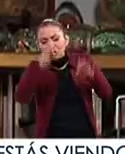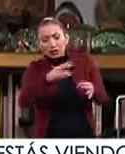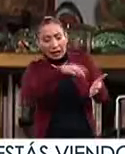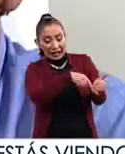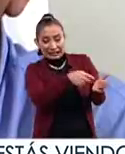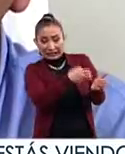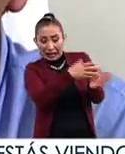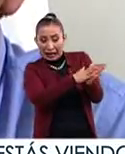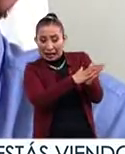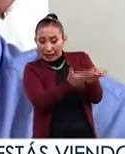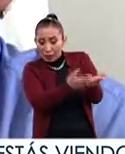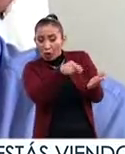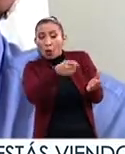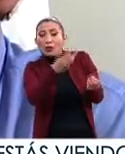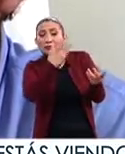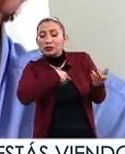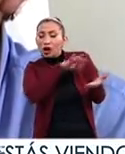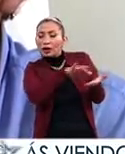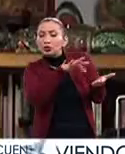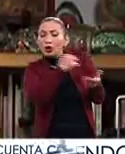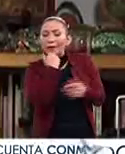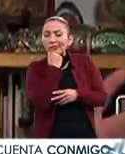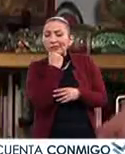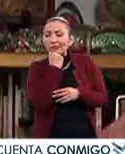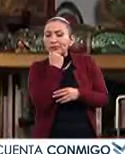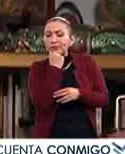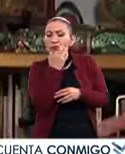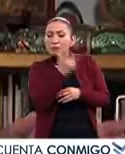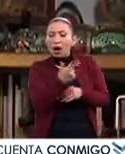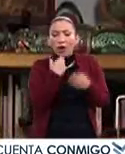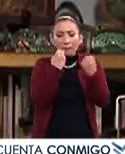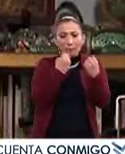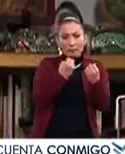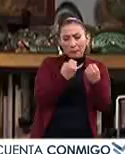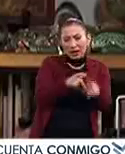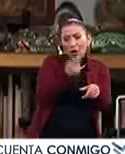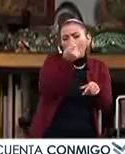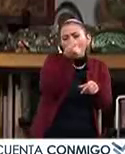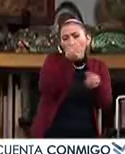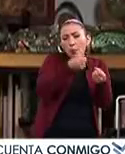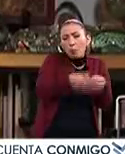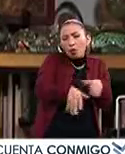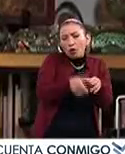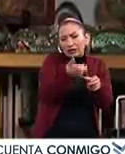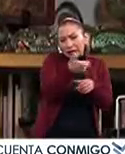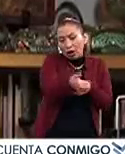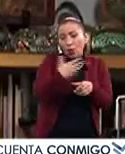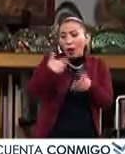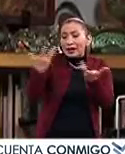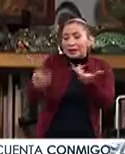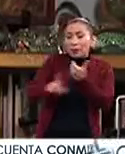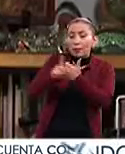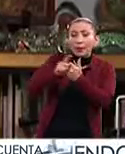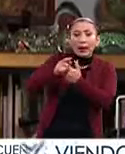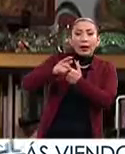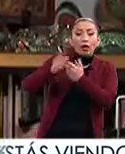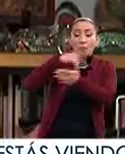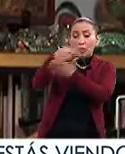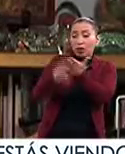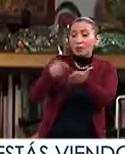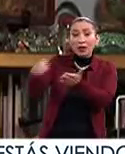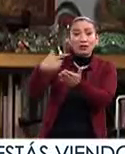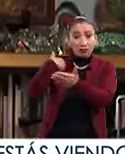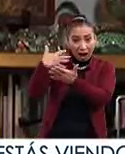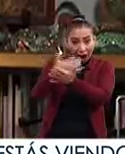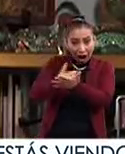tener este libro. Así es. O sea, hay que mejor perder un poco de dinero que ejecutar programas que no van